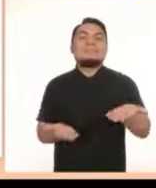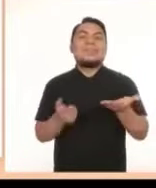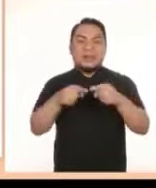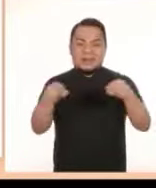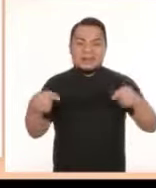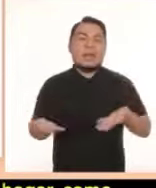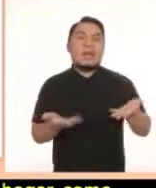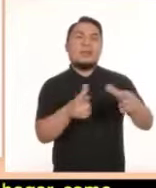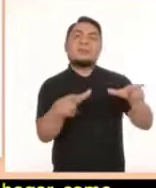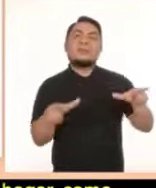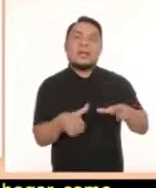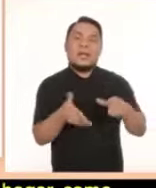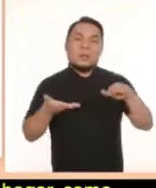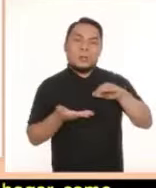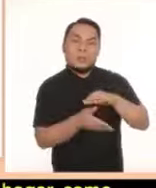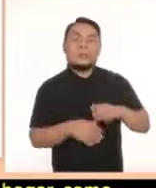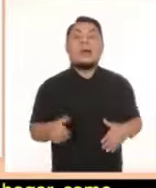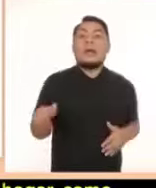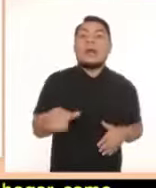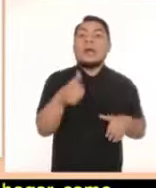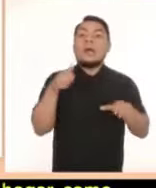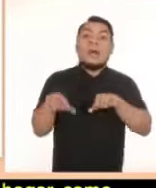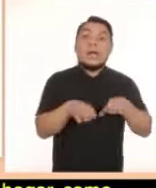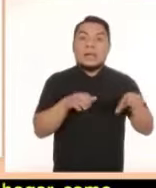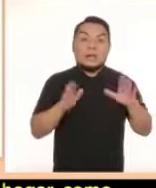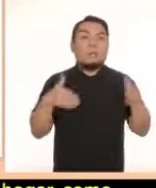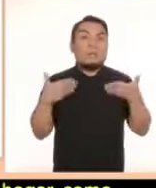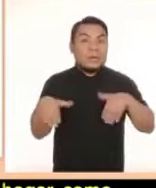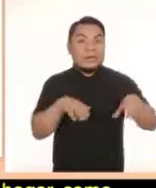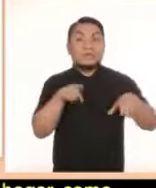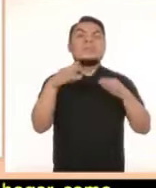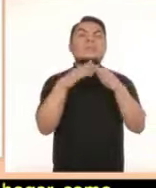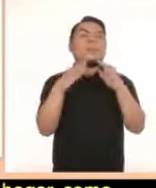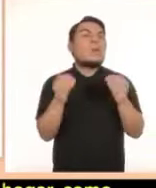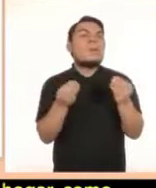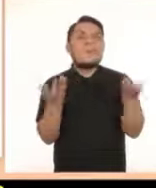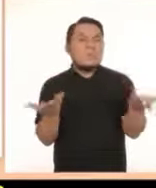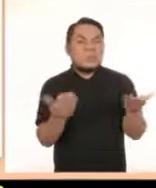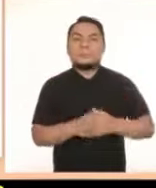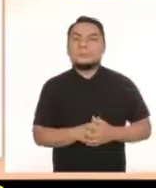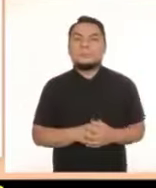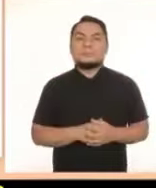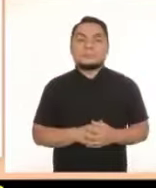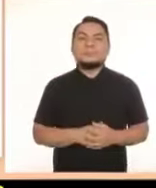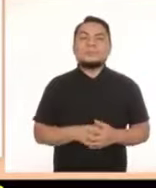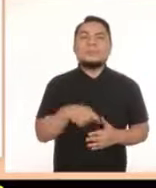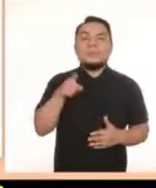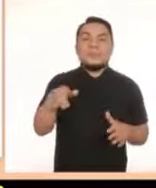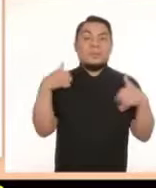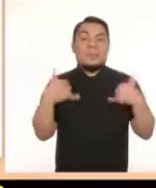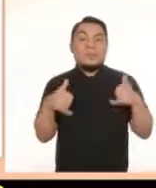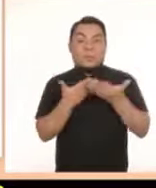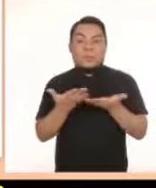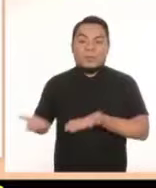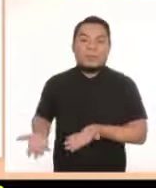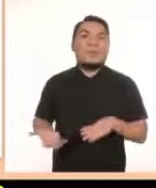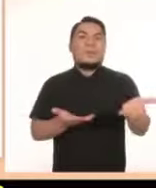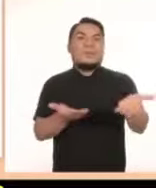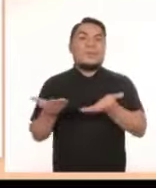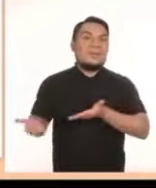su lugar. Otras actividades que pueden realizar en el hogar como jugar a llevar objetos a la